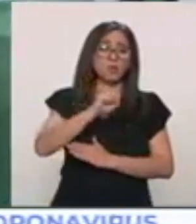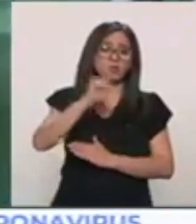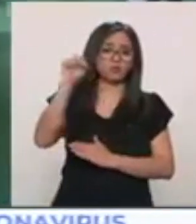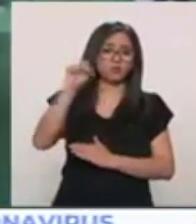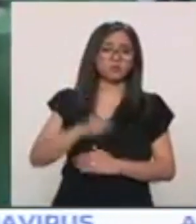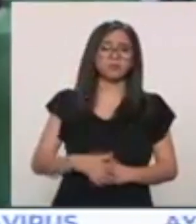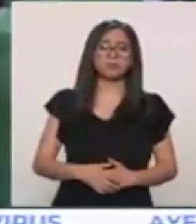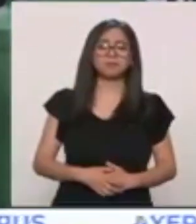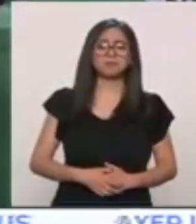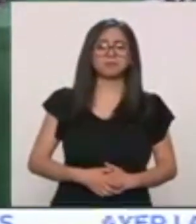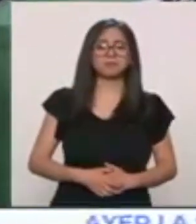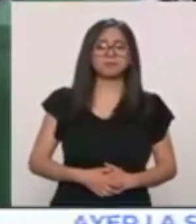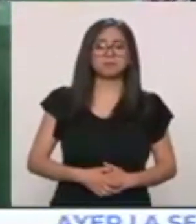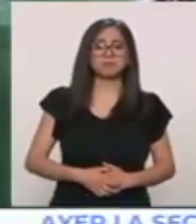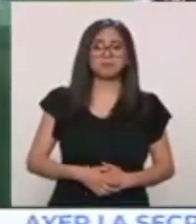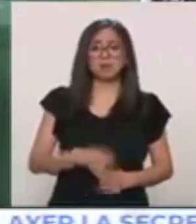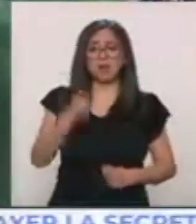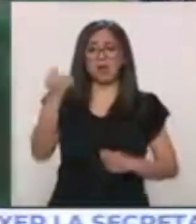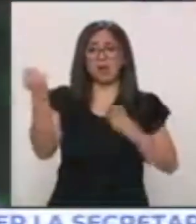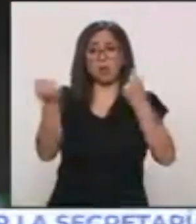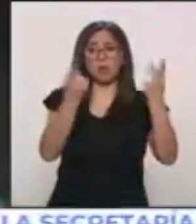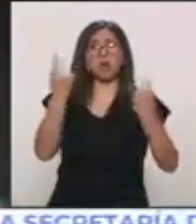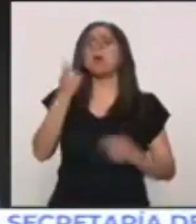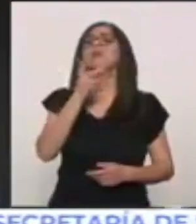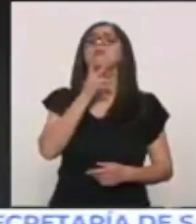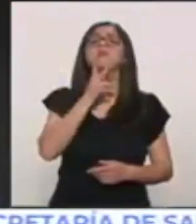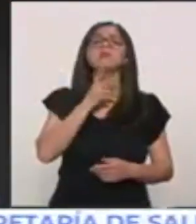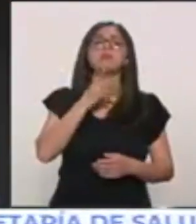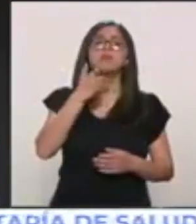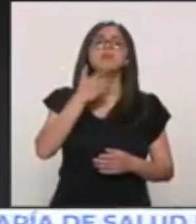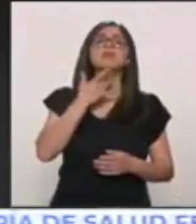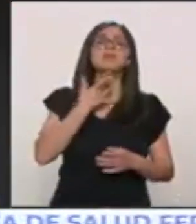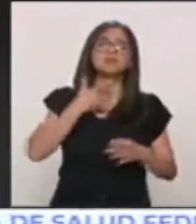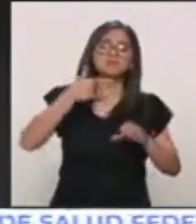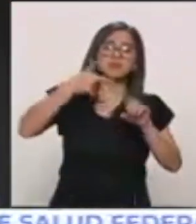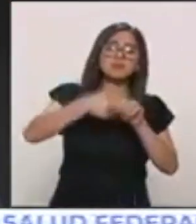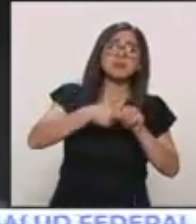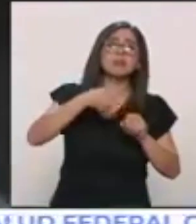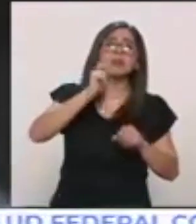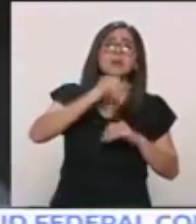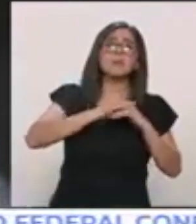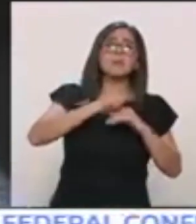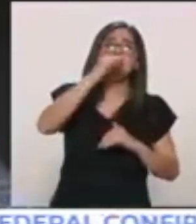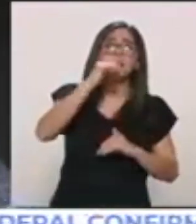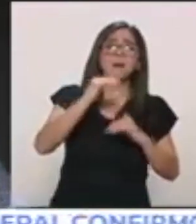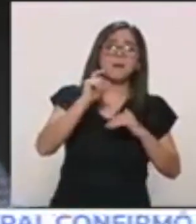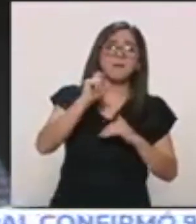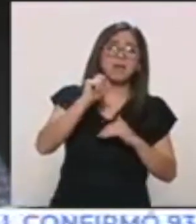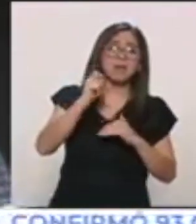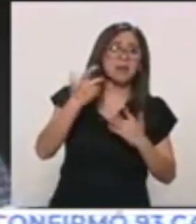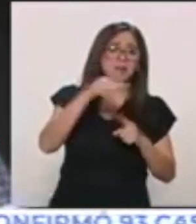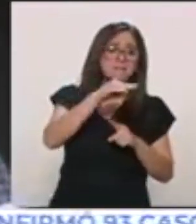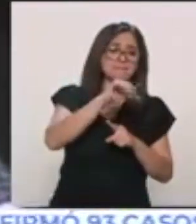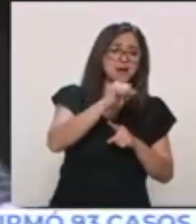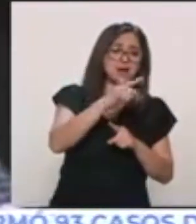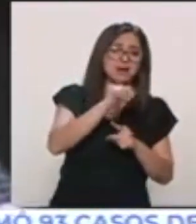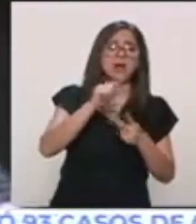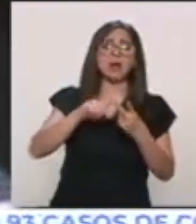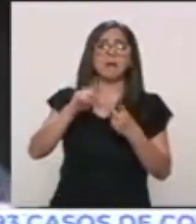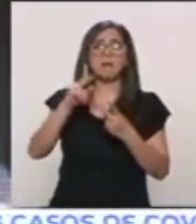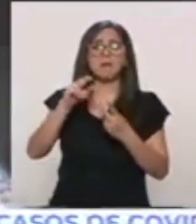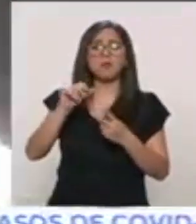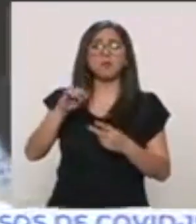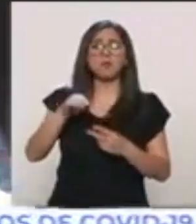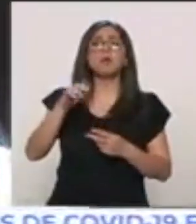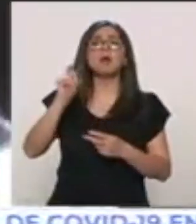20 pesos, en muchos. Sí, tanto la Magna como la Premium. Sí, ha estado hasta en 23 pesos